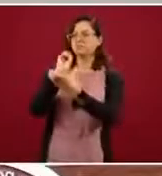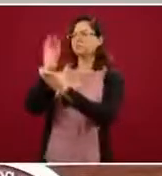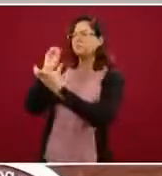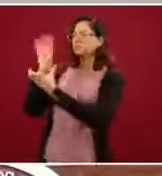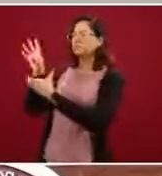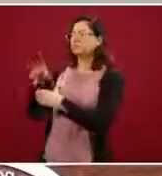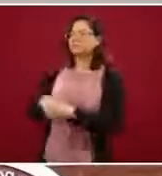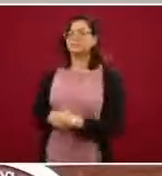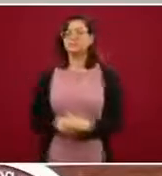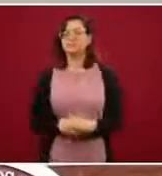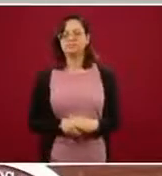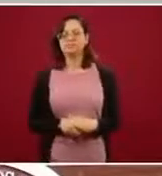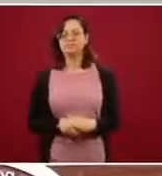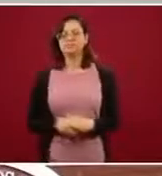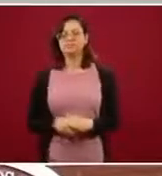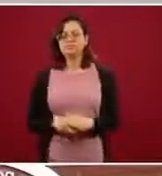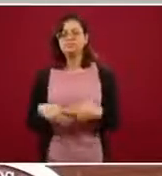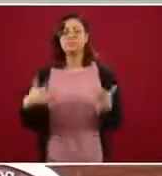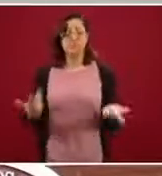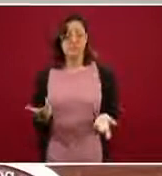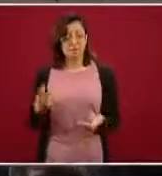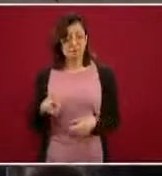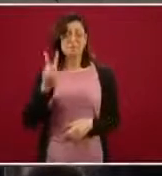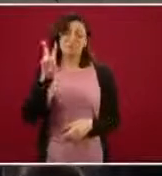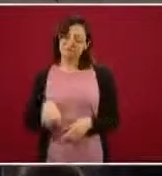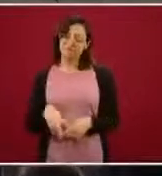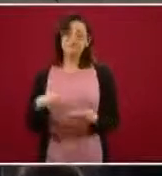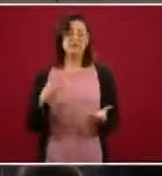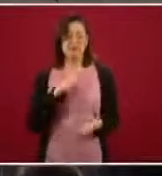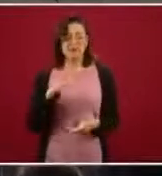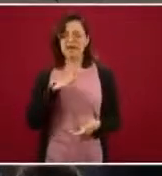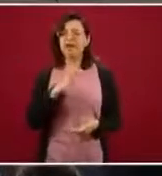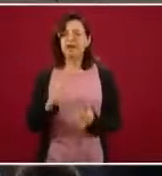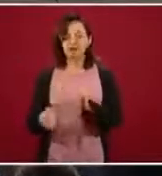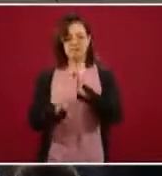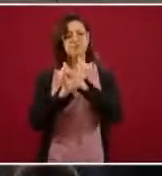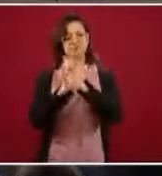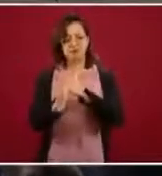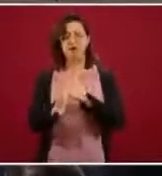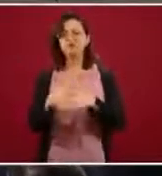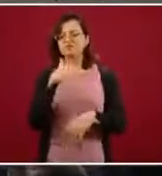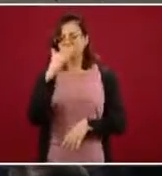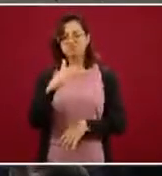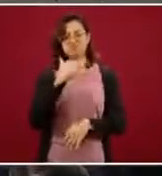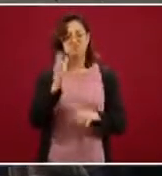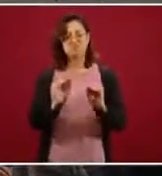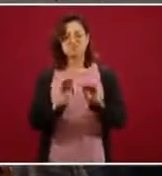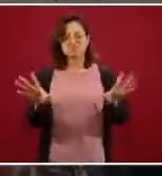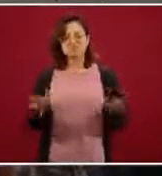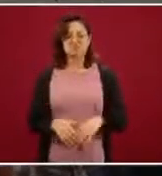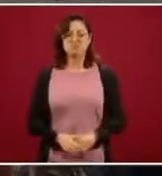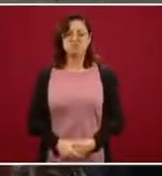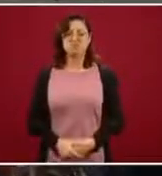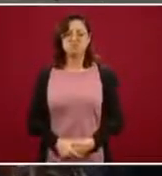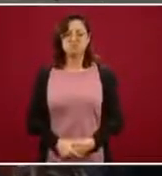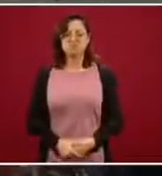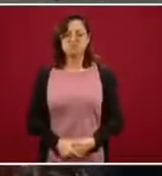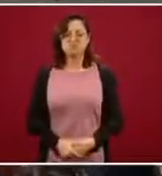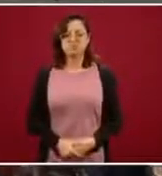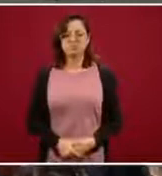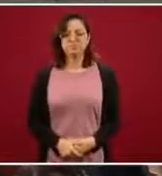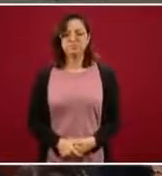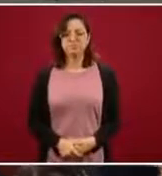favor. Esto evidentemente es un caso de defraudación fiscal y es un caso de corrupción. Adelante, por